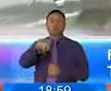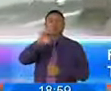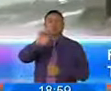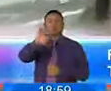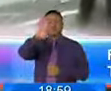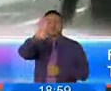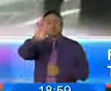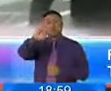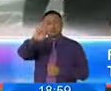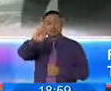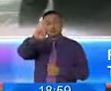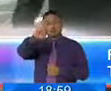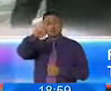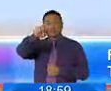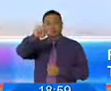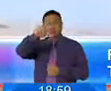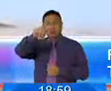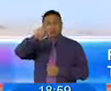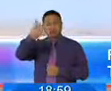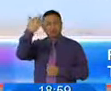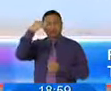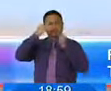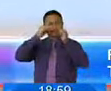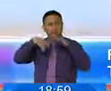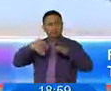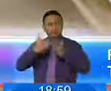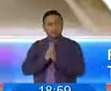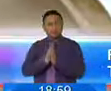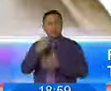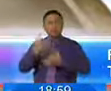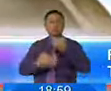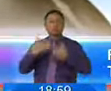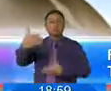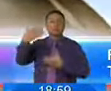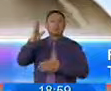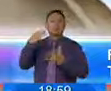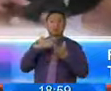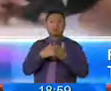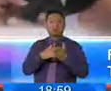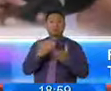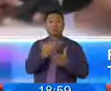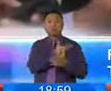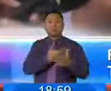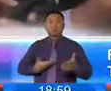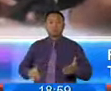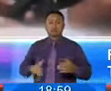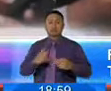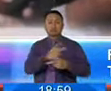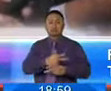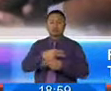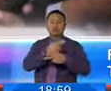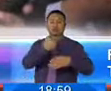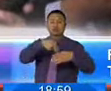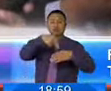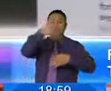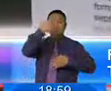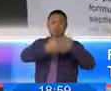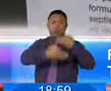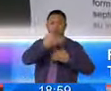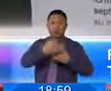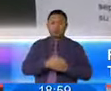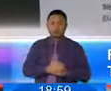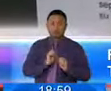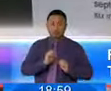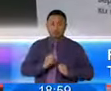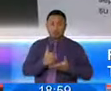documentación utilizada el pasado septiembre para solicitar el juicio político en contra de Gustavo Yalc, presidente del Consejo de la Judicatura,